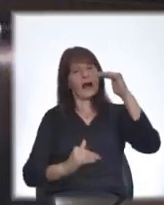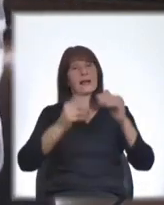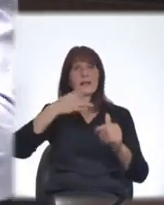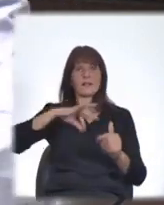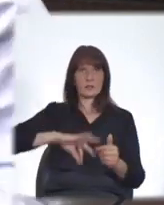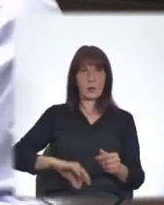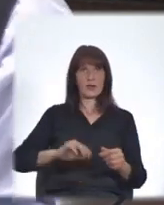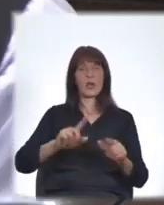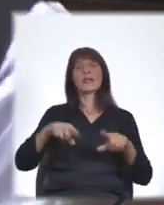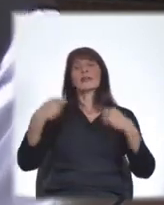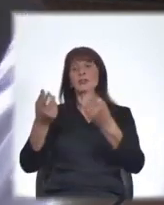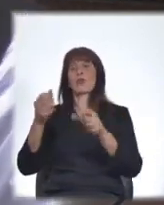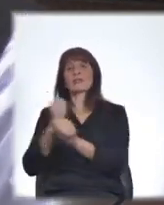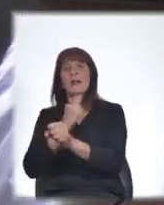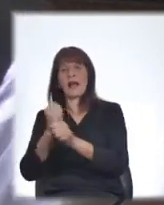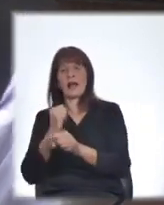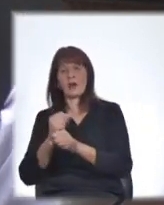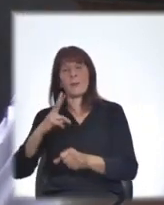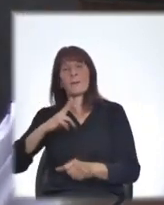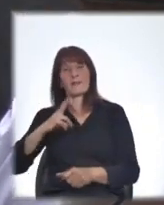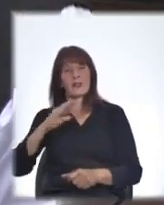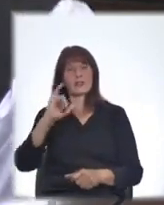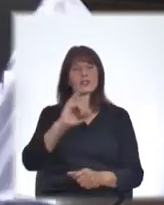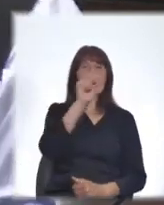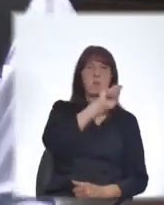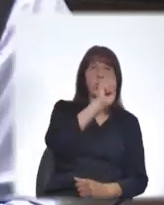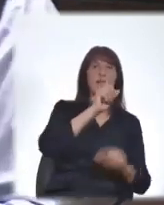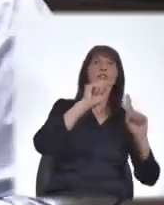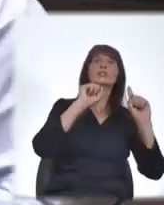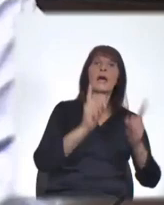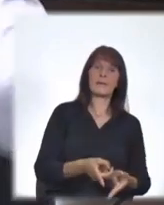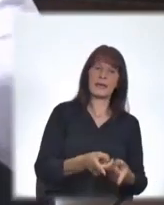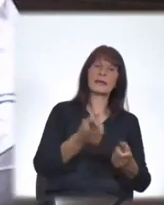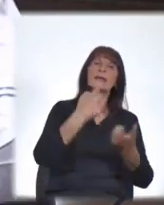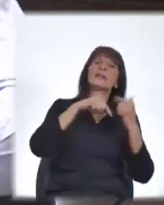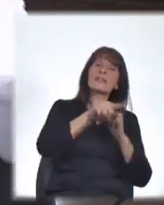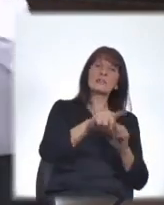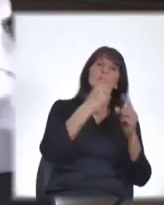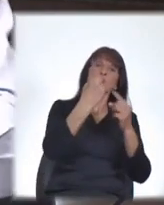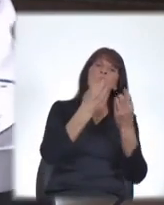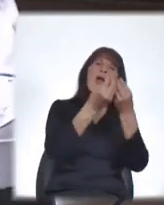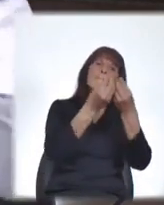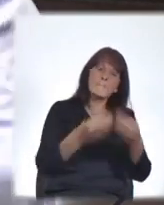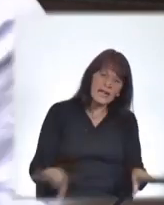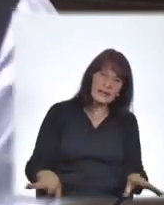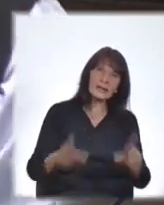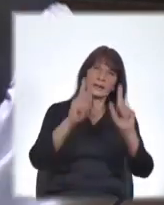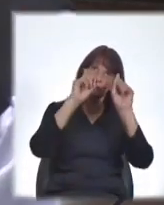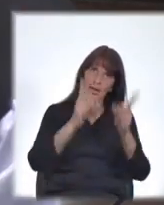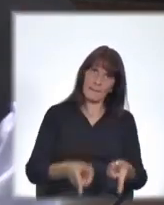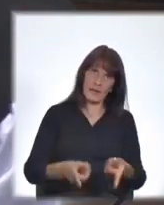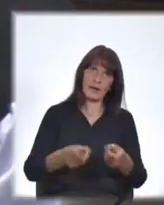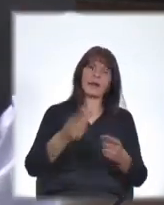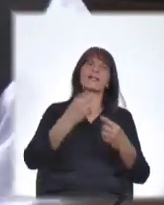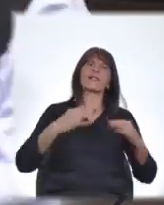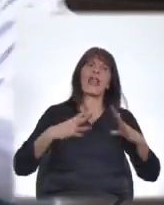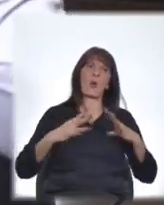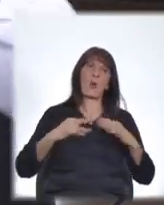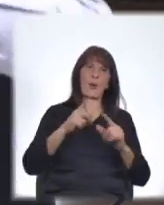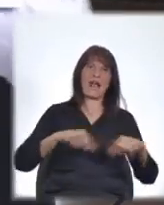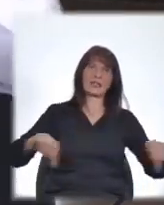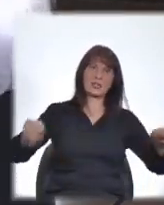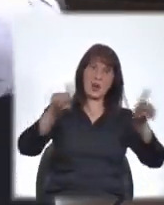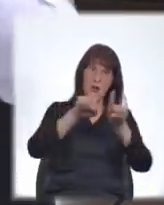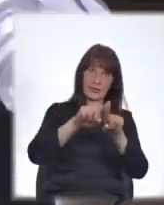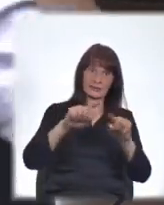los trabajadores privados y sobre los trabajadores públicos. Y eso va a ocasionar una pérdida también del poder adquisitivo de las jubilaciones. No